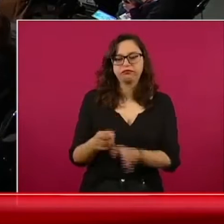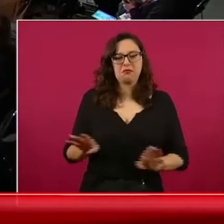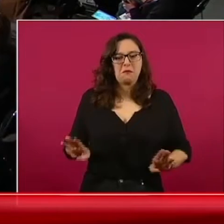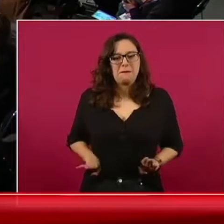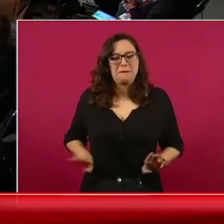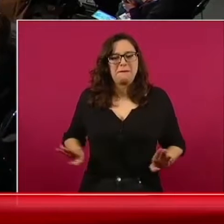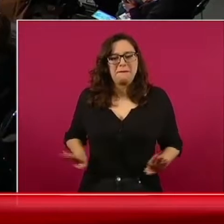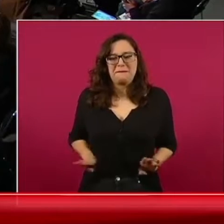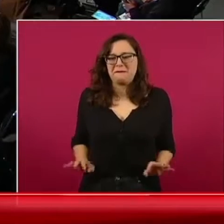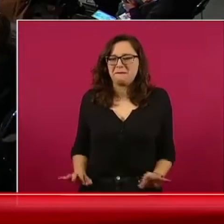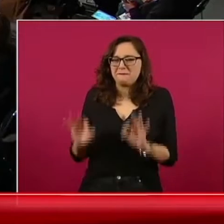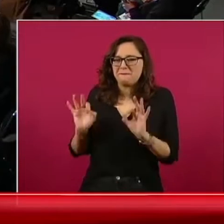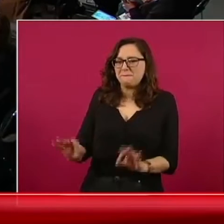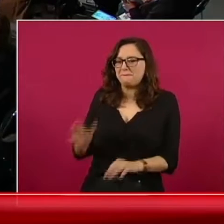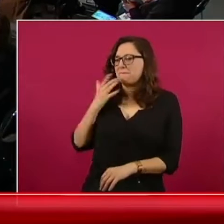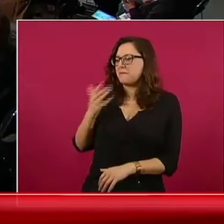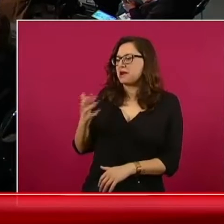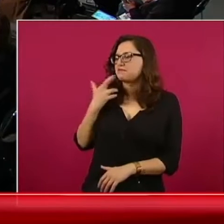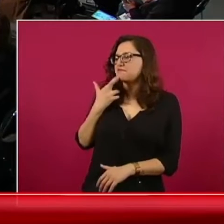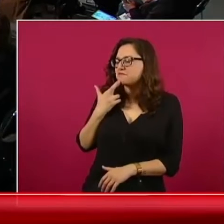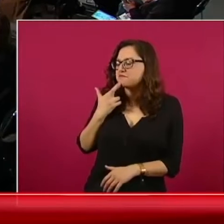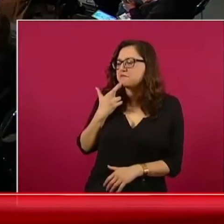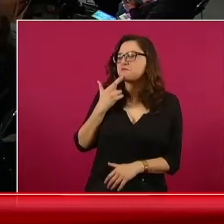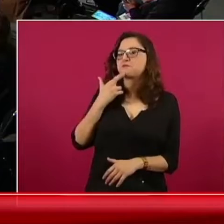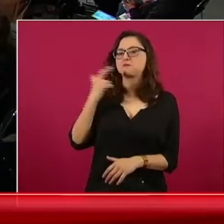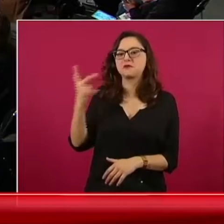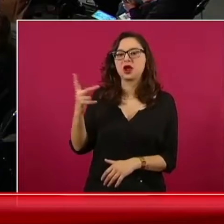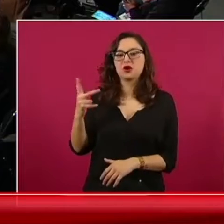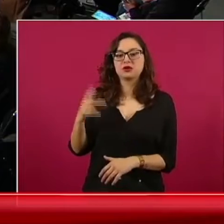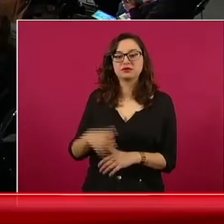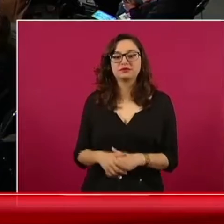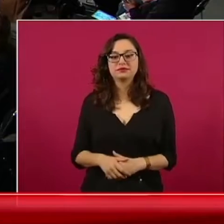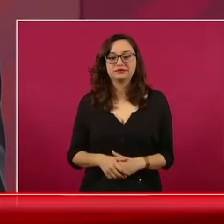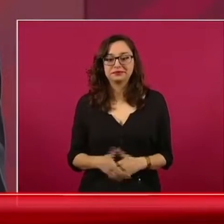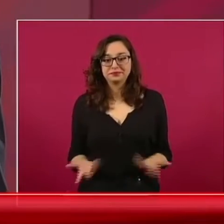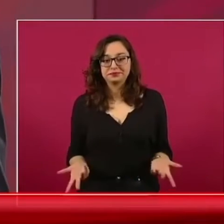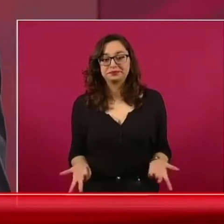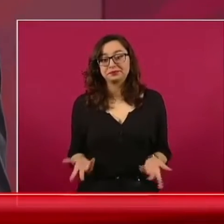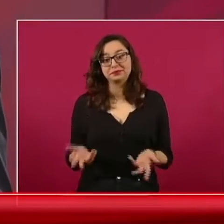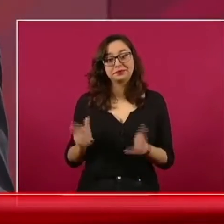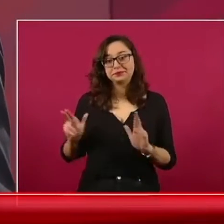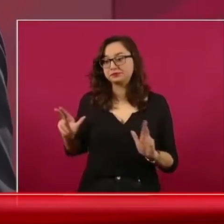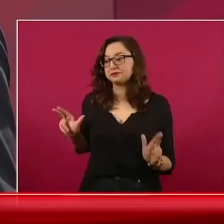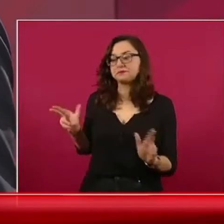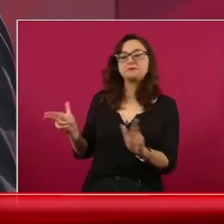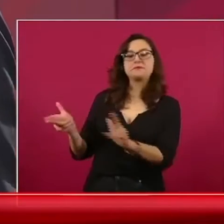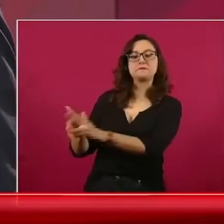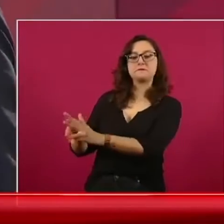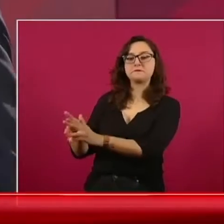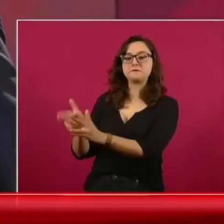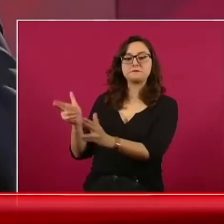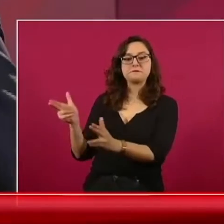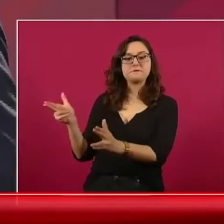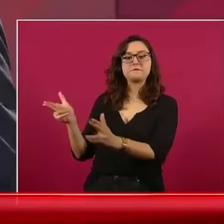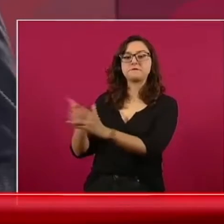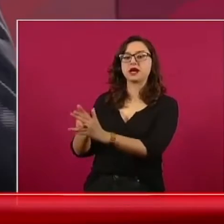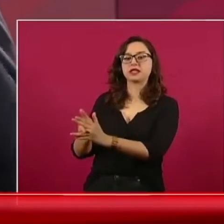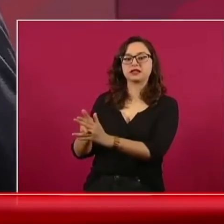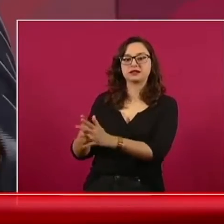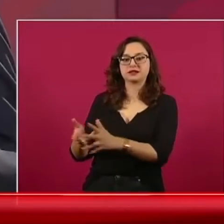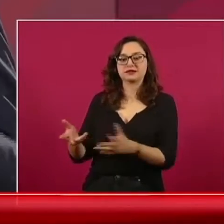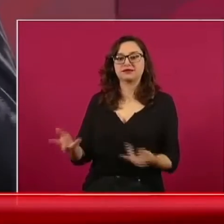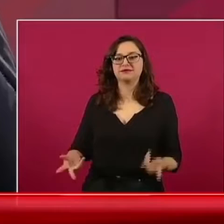américa fue asesinado y eso provocó todo un